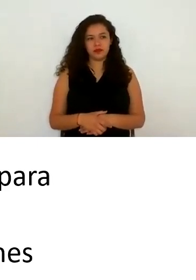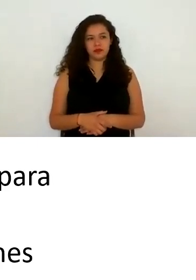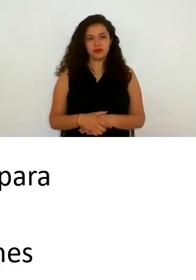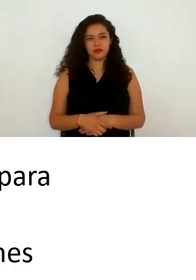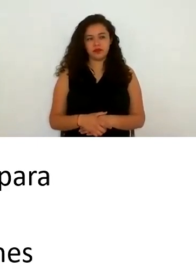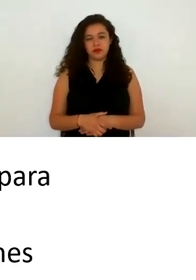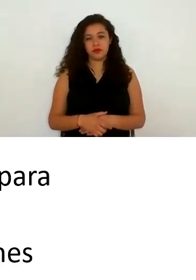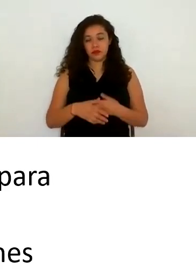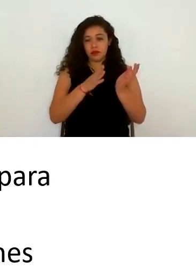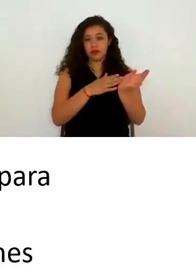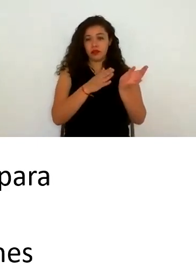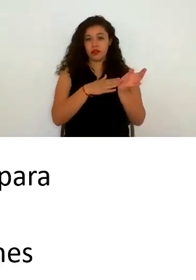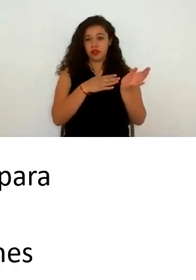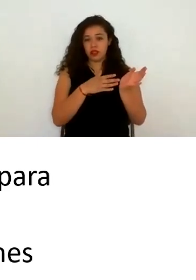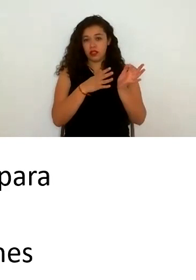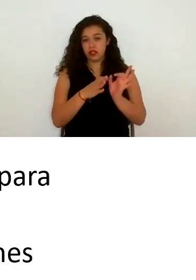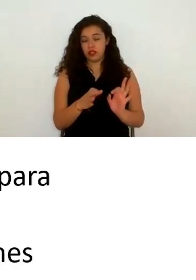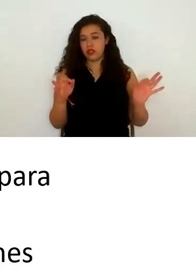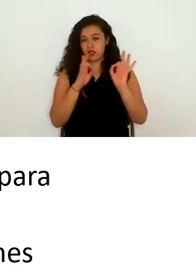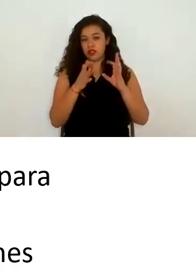de documentos. A veces